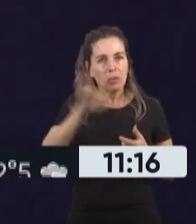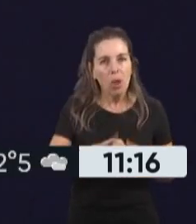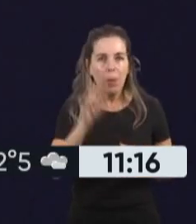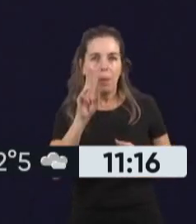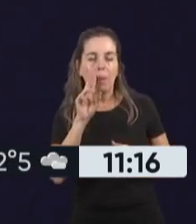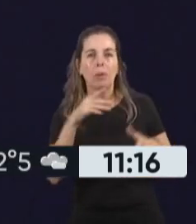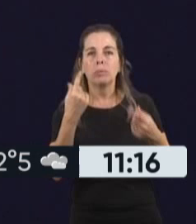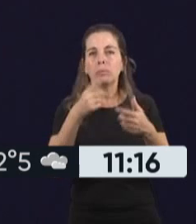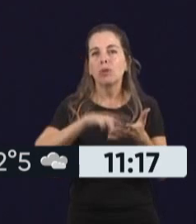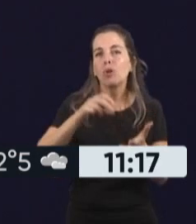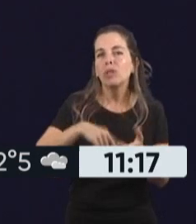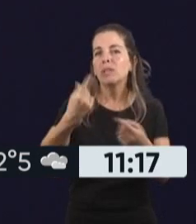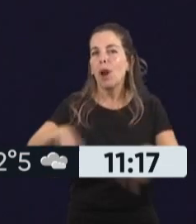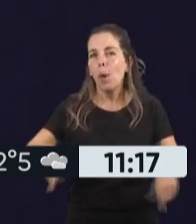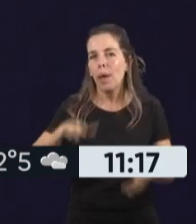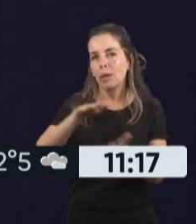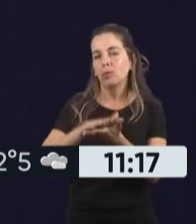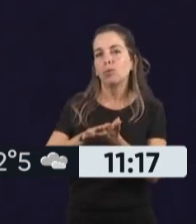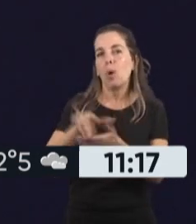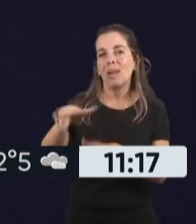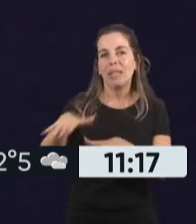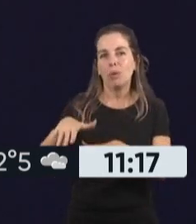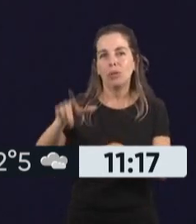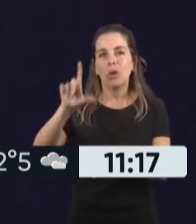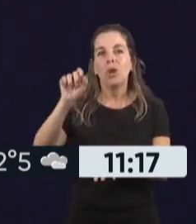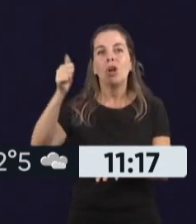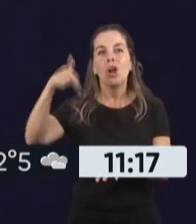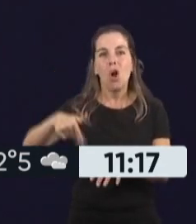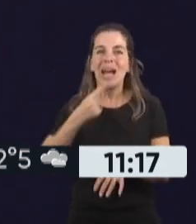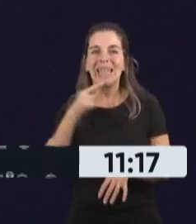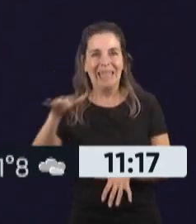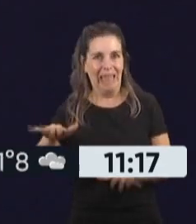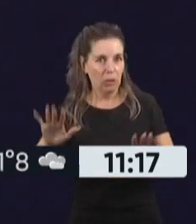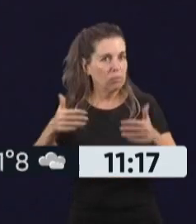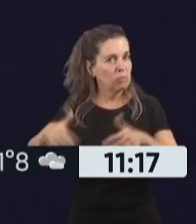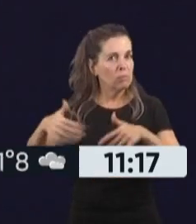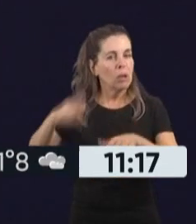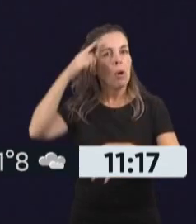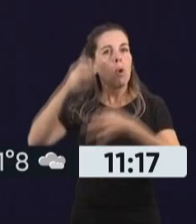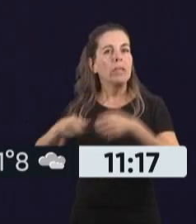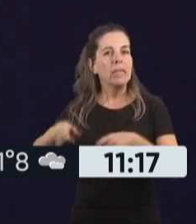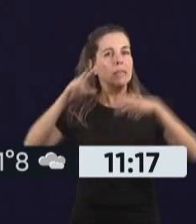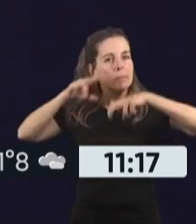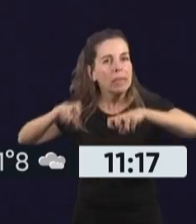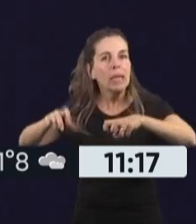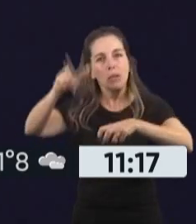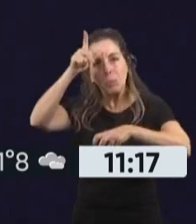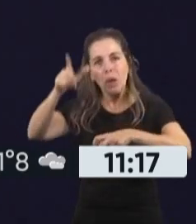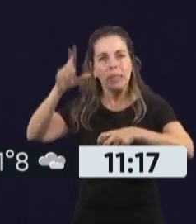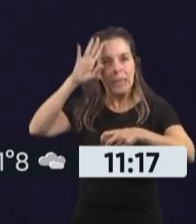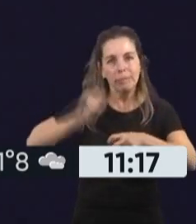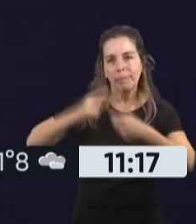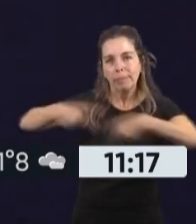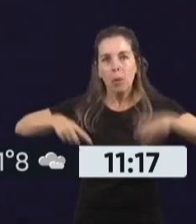caso. Dejemos que la justicia avance, que las fuerzas de seguridad hagan lo suyo y que terminemos con esto